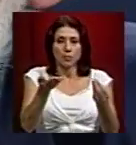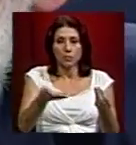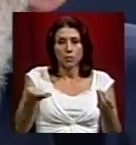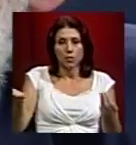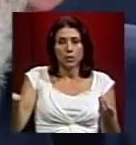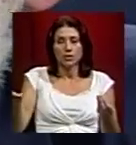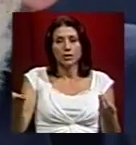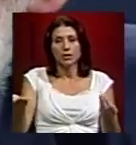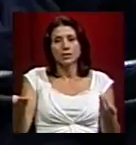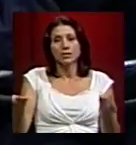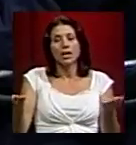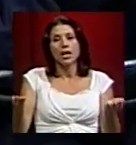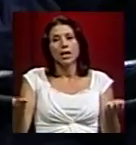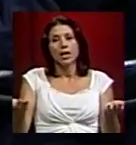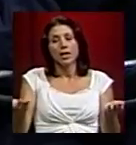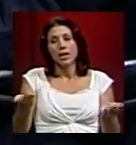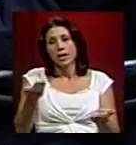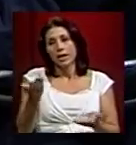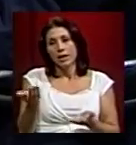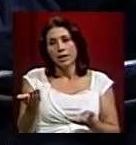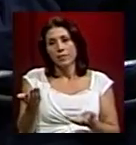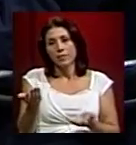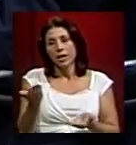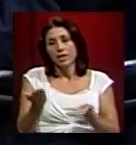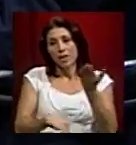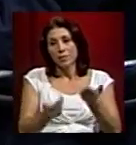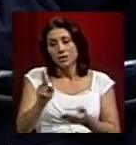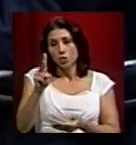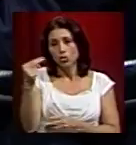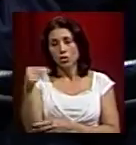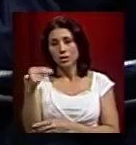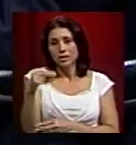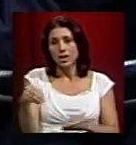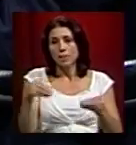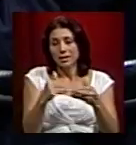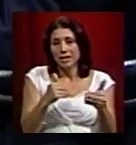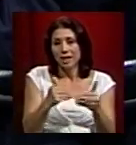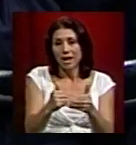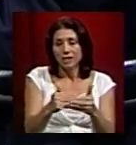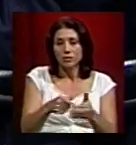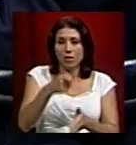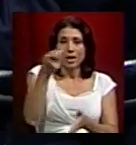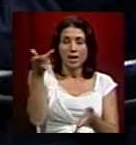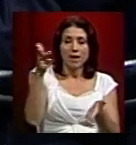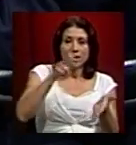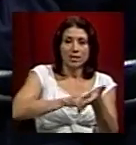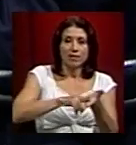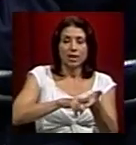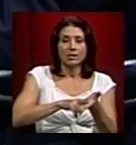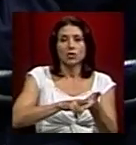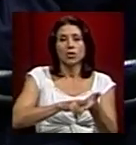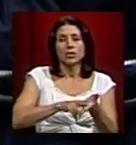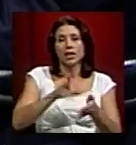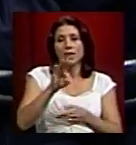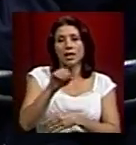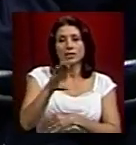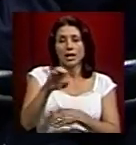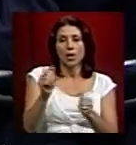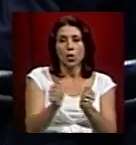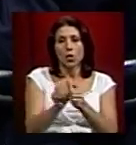últimos. Tal vez las dos noticias más cercanas fue la ratificación del tratado con el Caribe anglófono, por un lado,